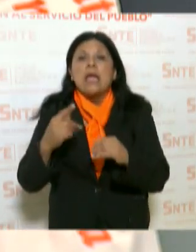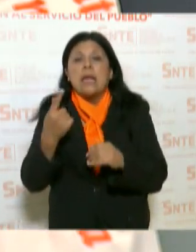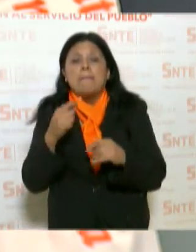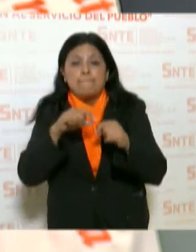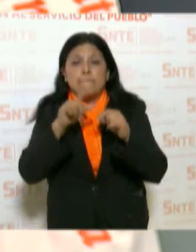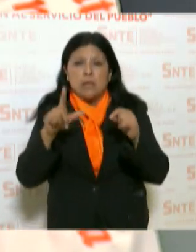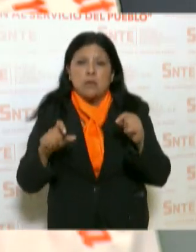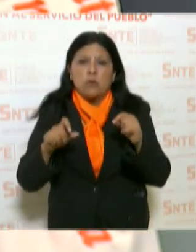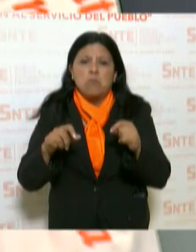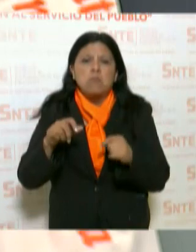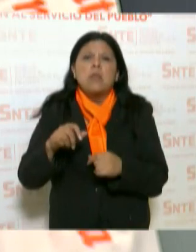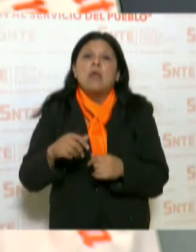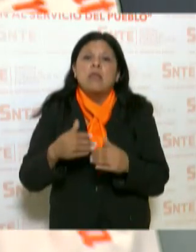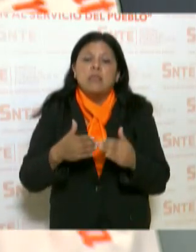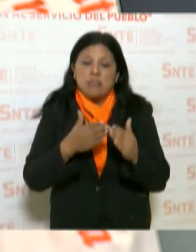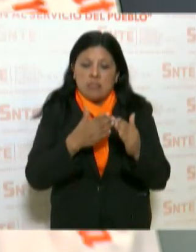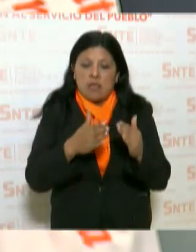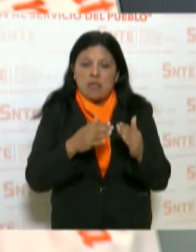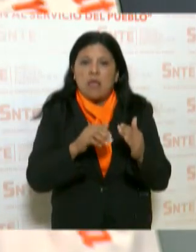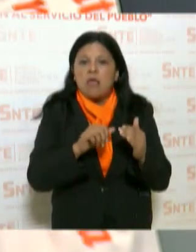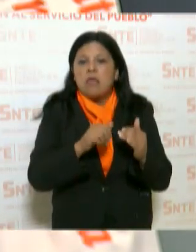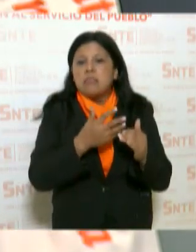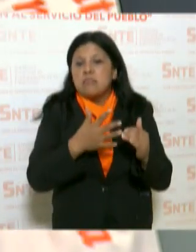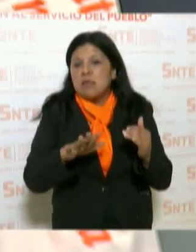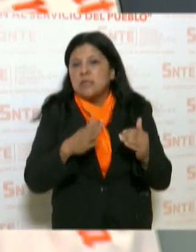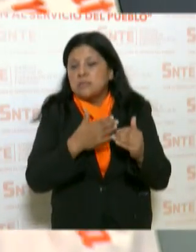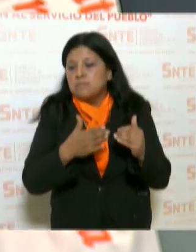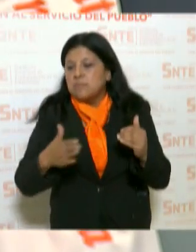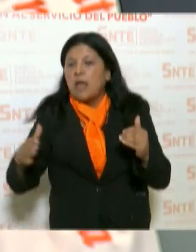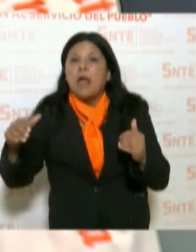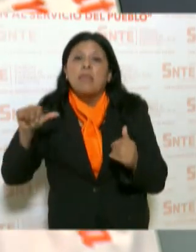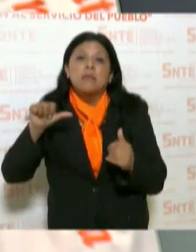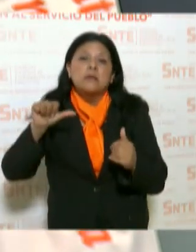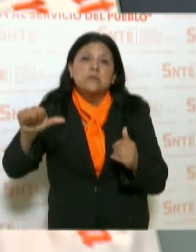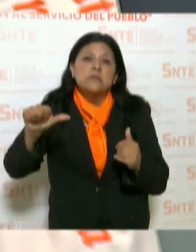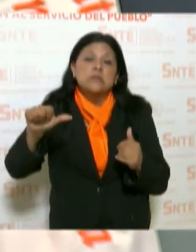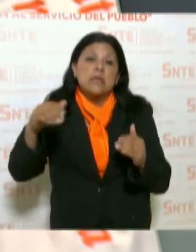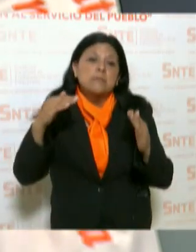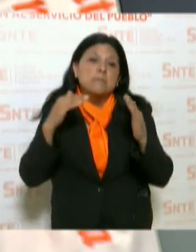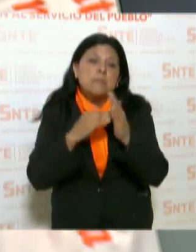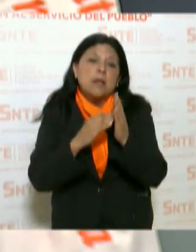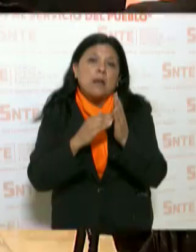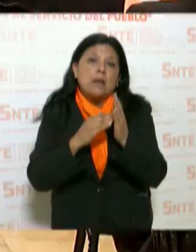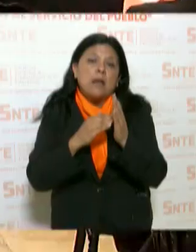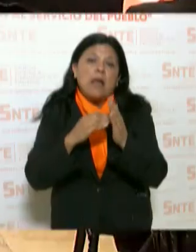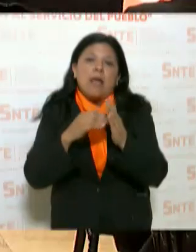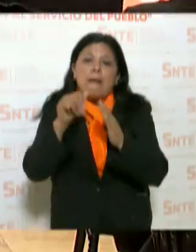decir, de 10 mil a 16 mil pesos.